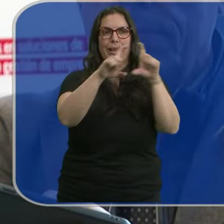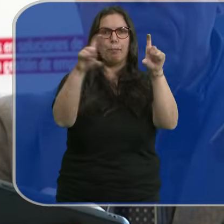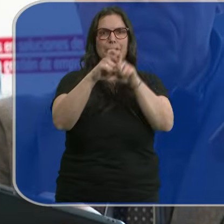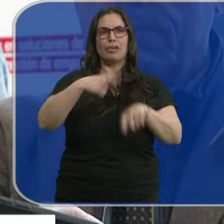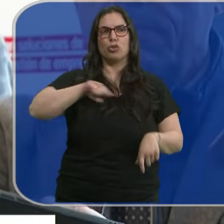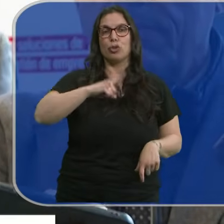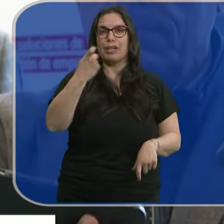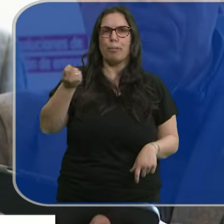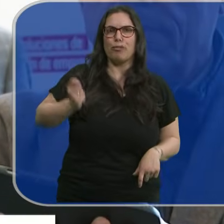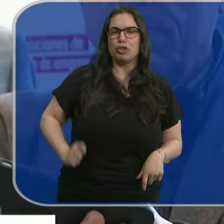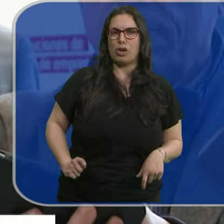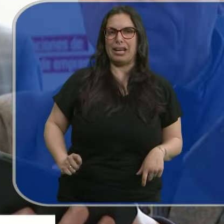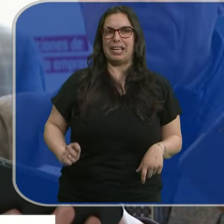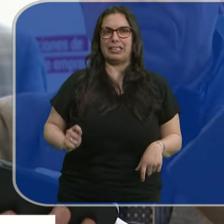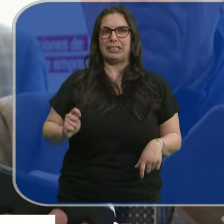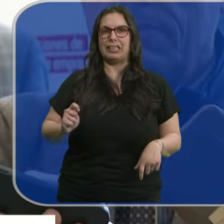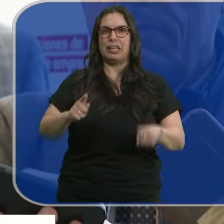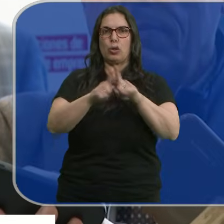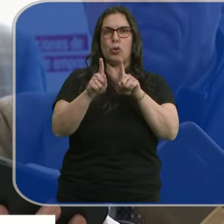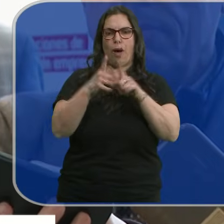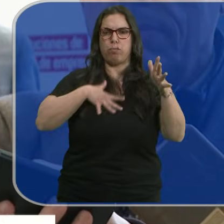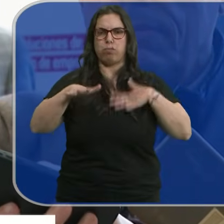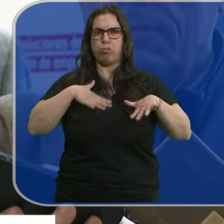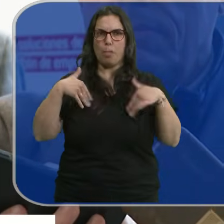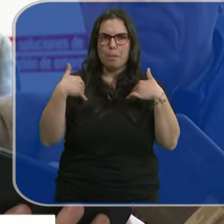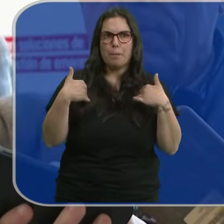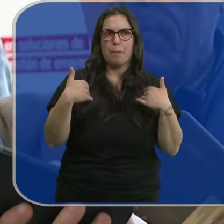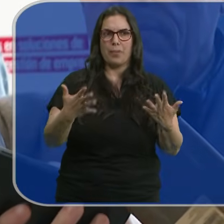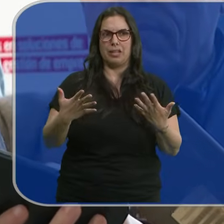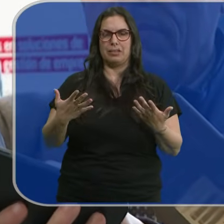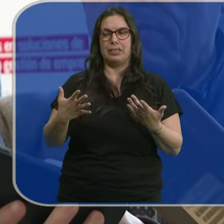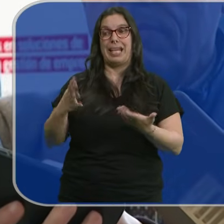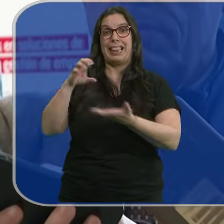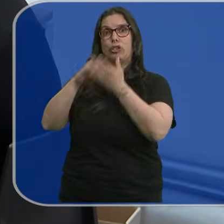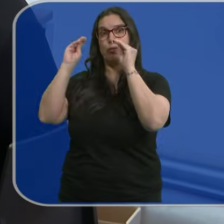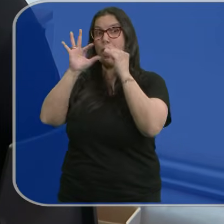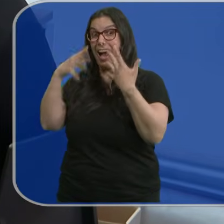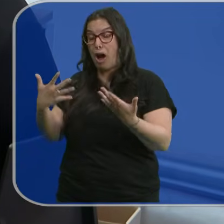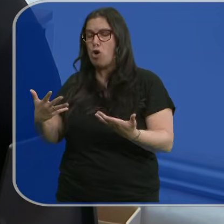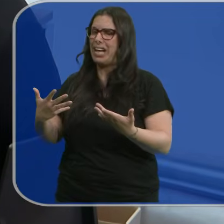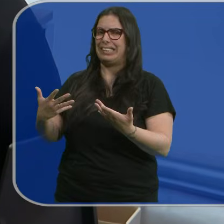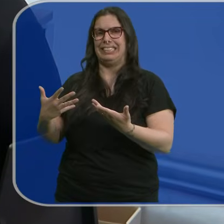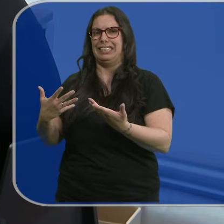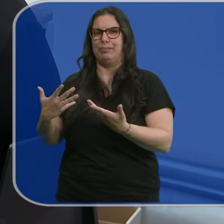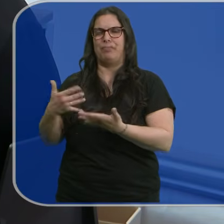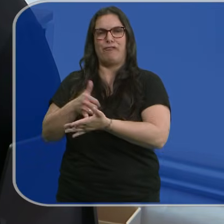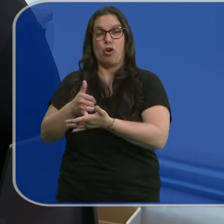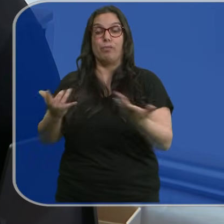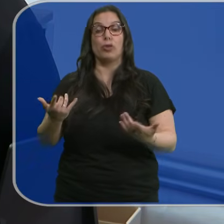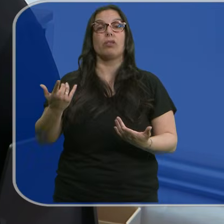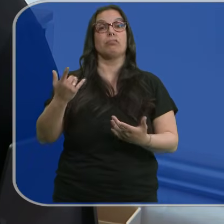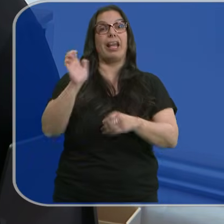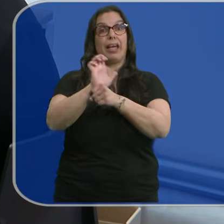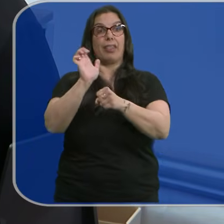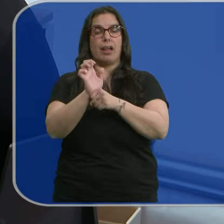venimos necesitando profesionales que estén mucho más preparados que como nos salen de los centros formativos. ECIL pone en marcha junto a la tecnológica